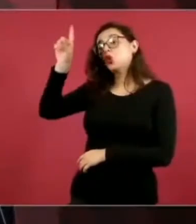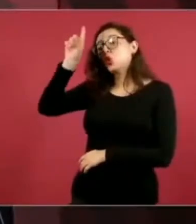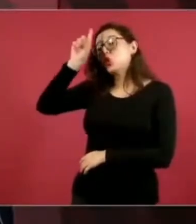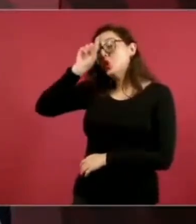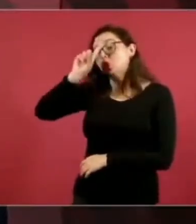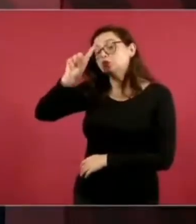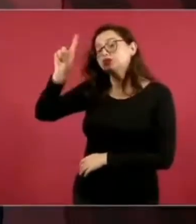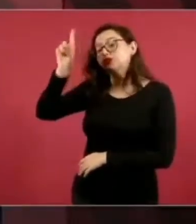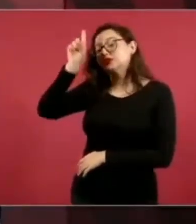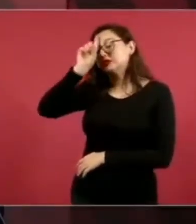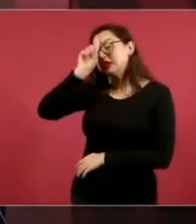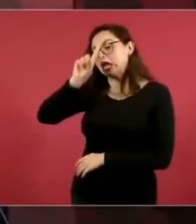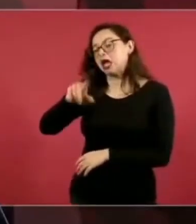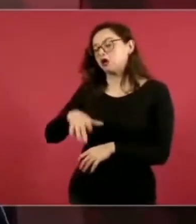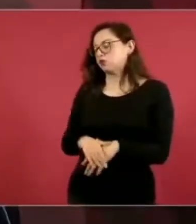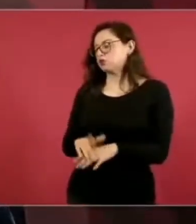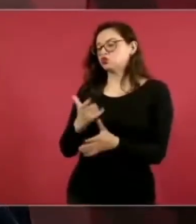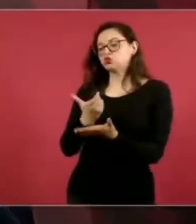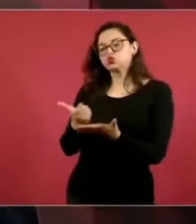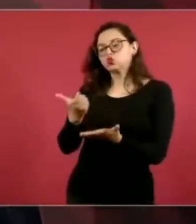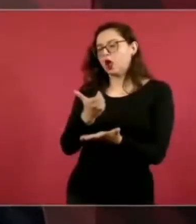que se privatizara todo.